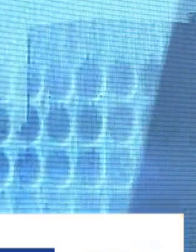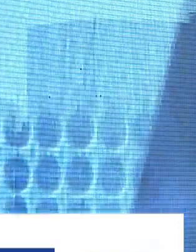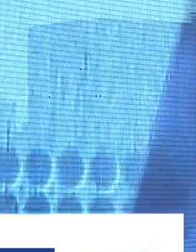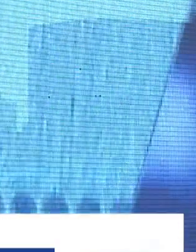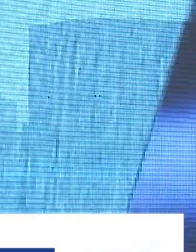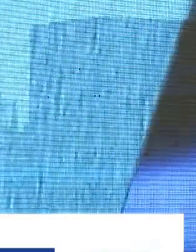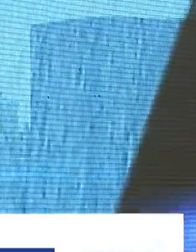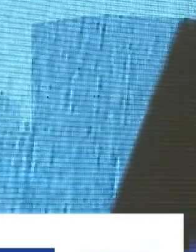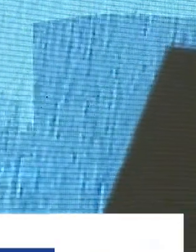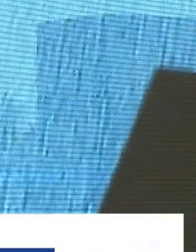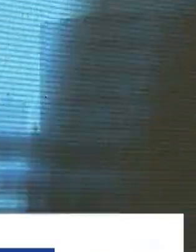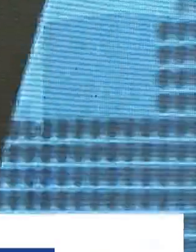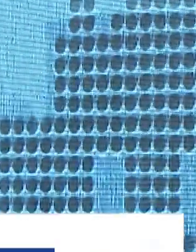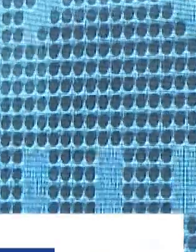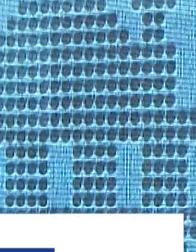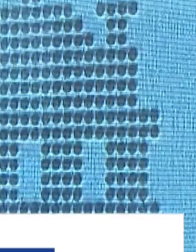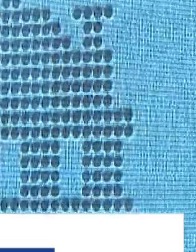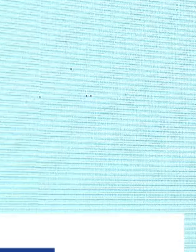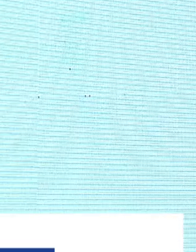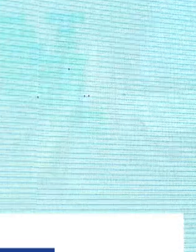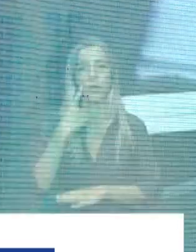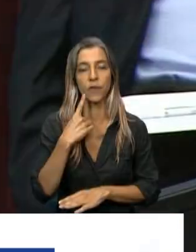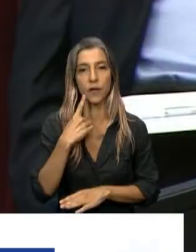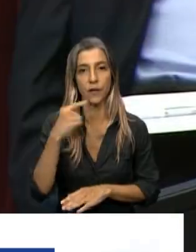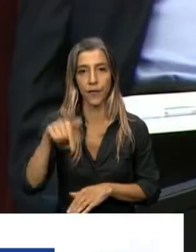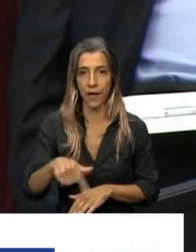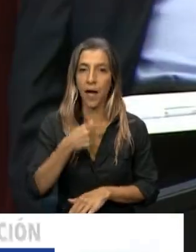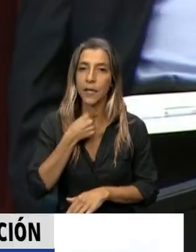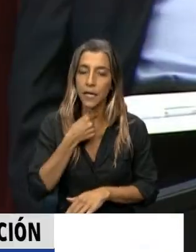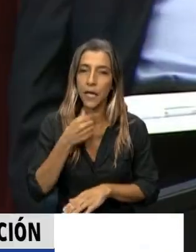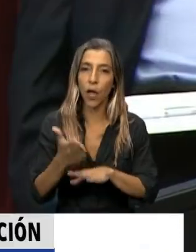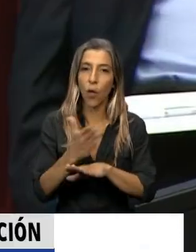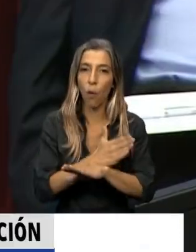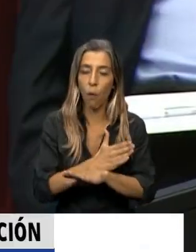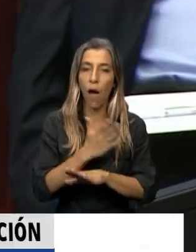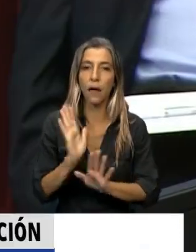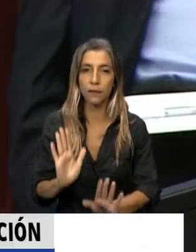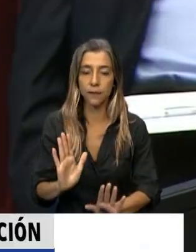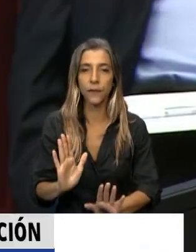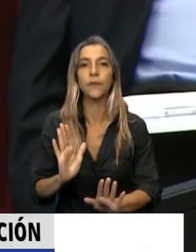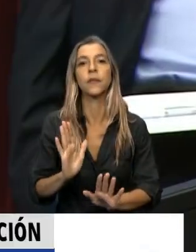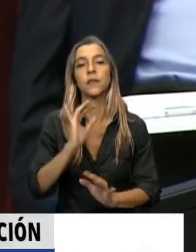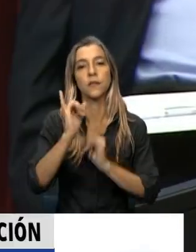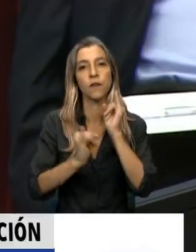de grooming. Escuchamos cómo fue ese momento. Quiero, previo al tratamiento,